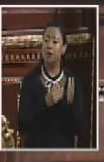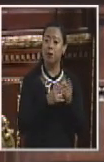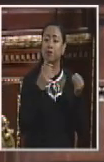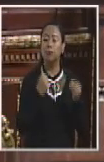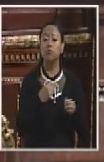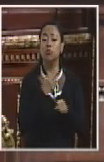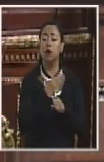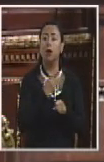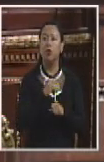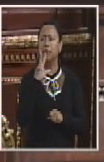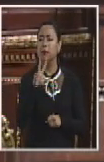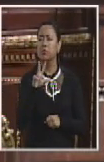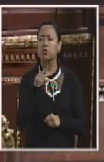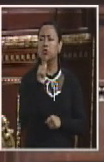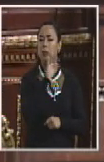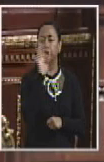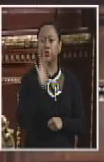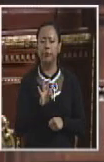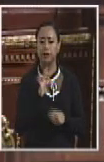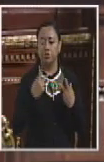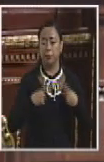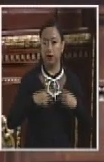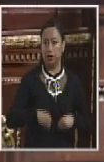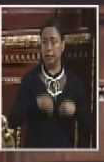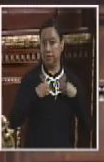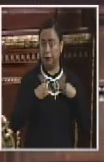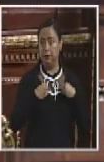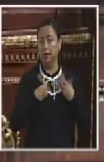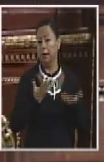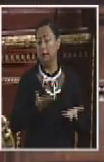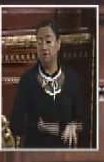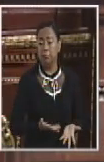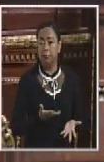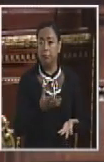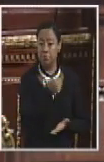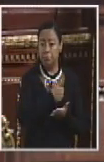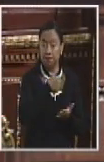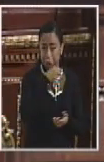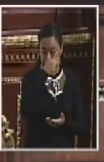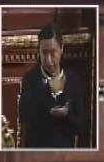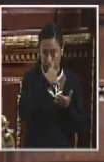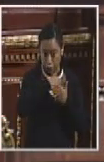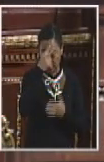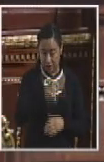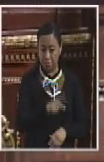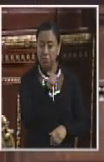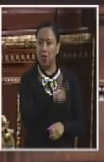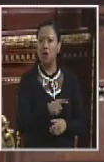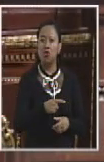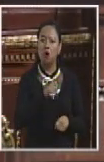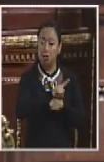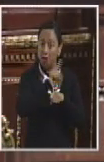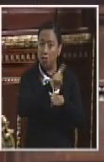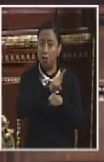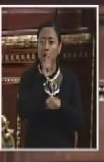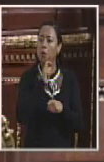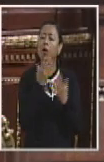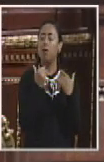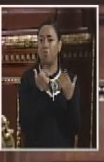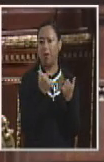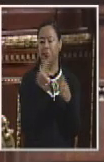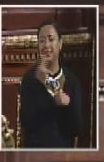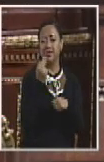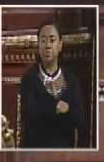de la población no recibe agua todos los días, 32% no recibe agua suficiente y requiere el apoyo de pipas. Hay